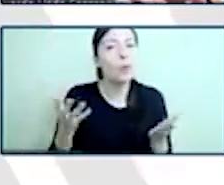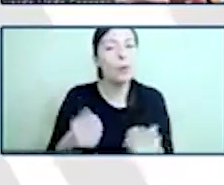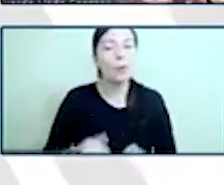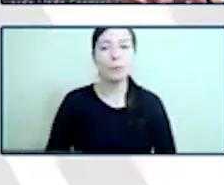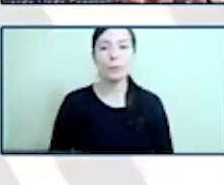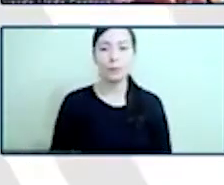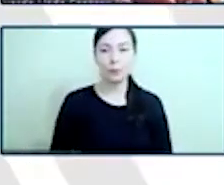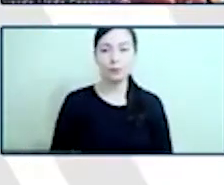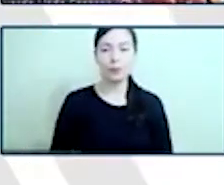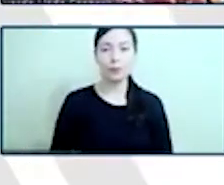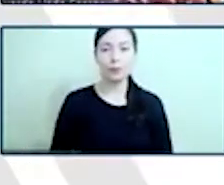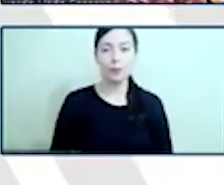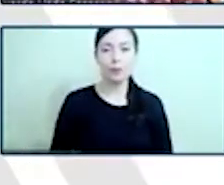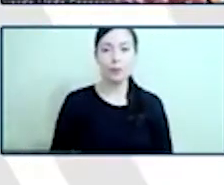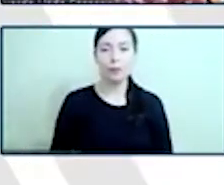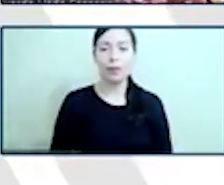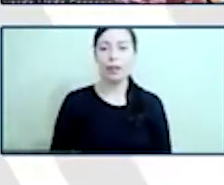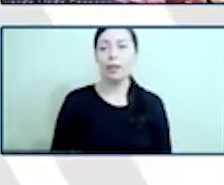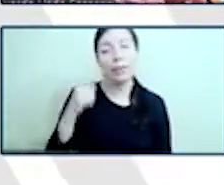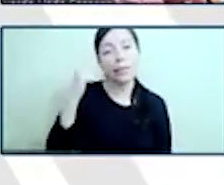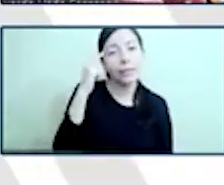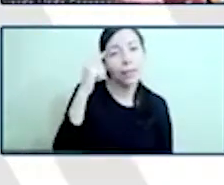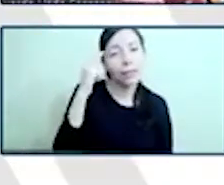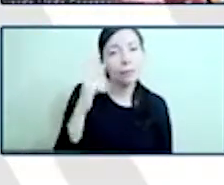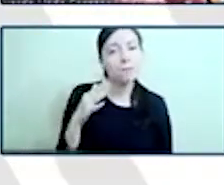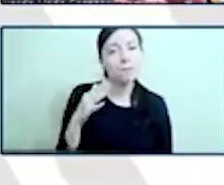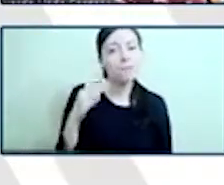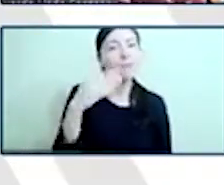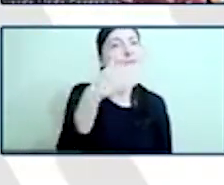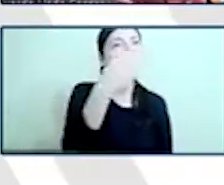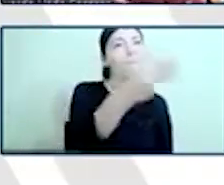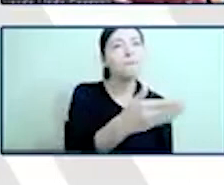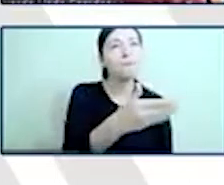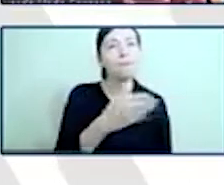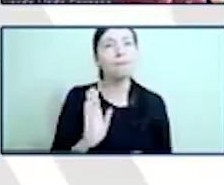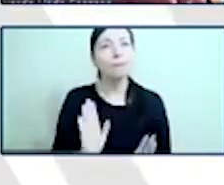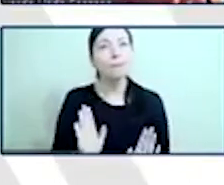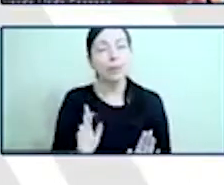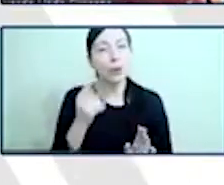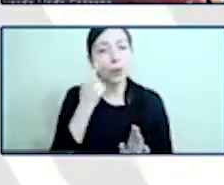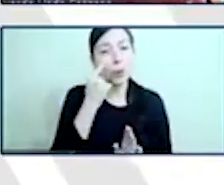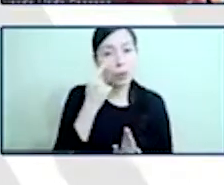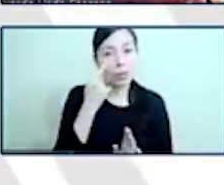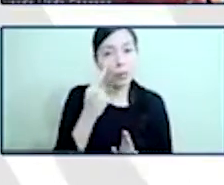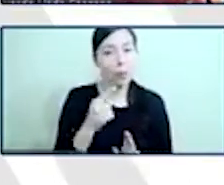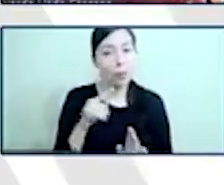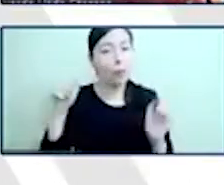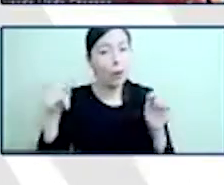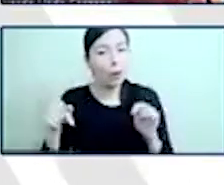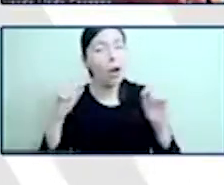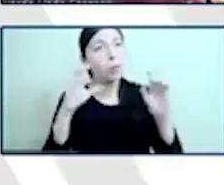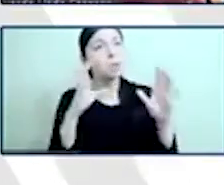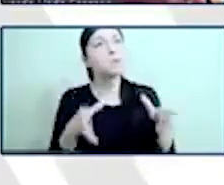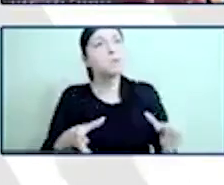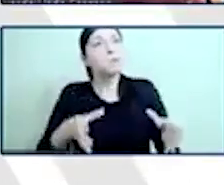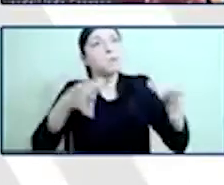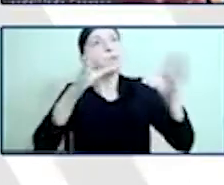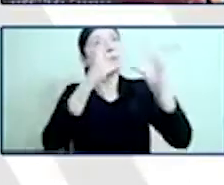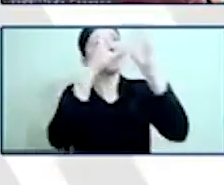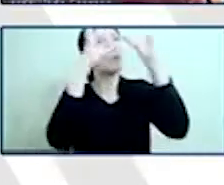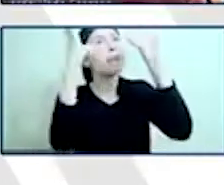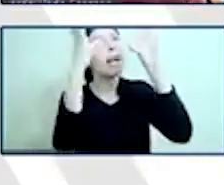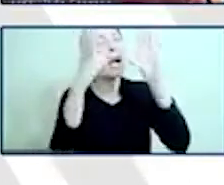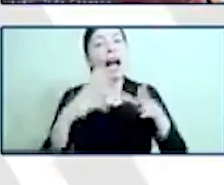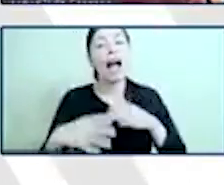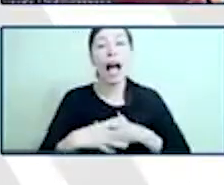en su historia, pensando en que vaya más allá que lo que conocemos modernamente, que son los observatorios Paranal,